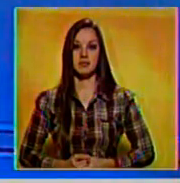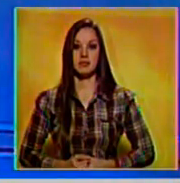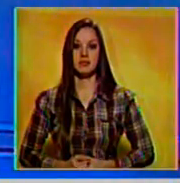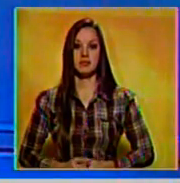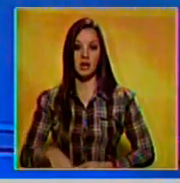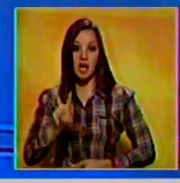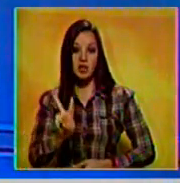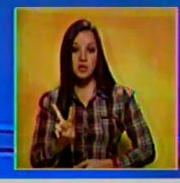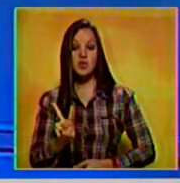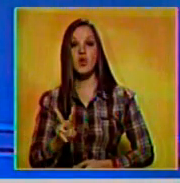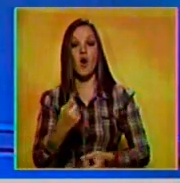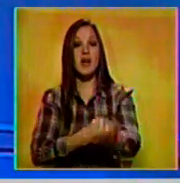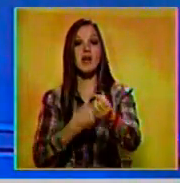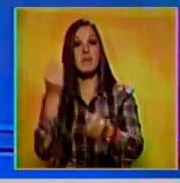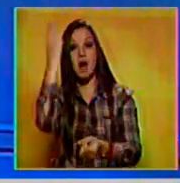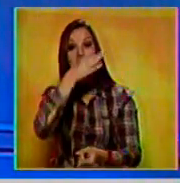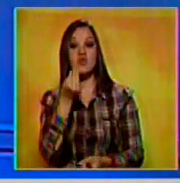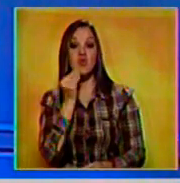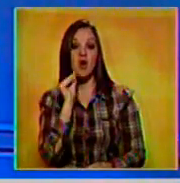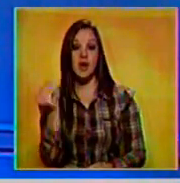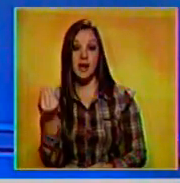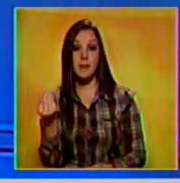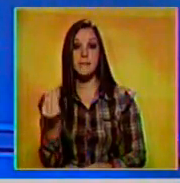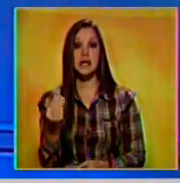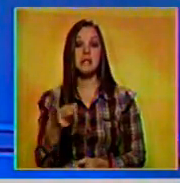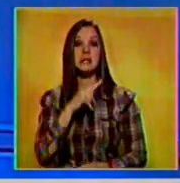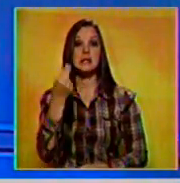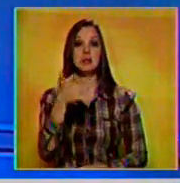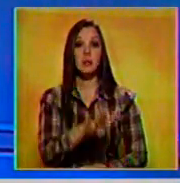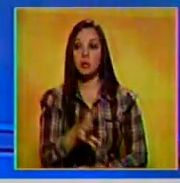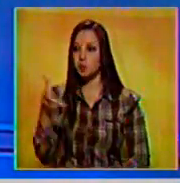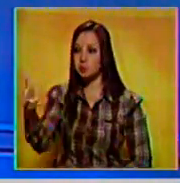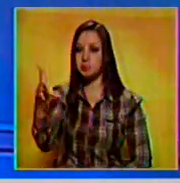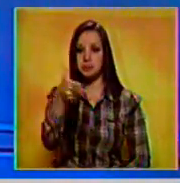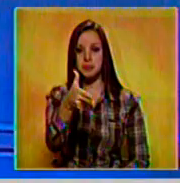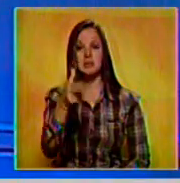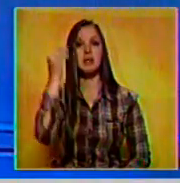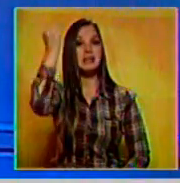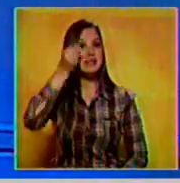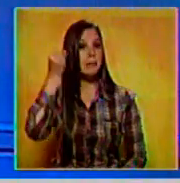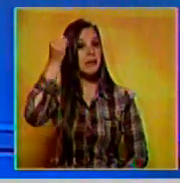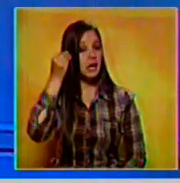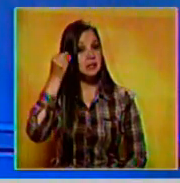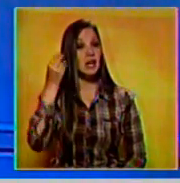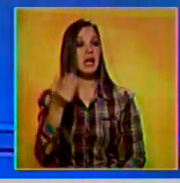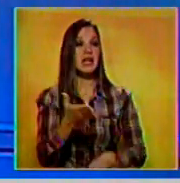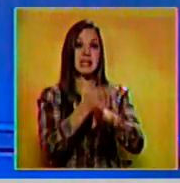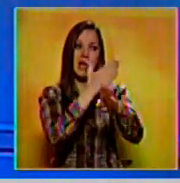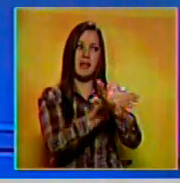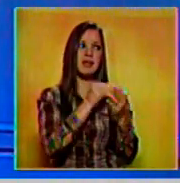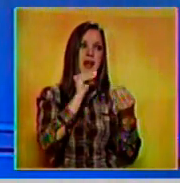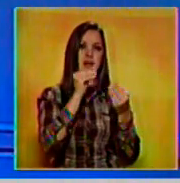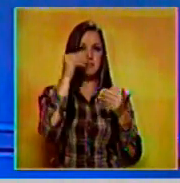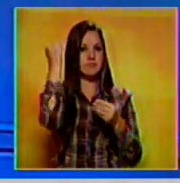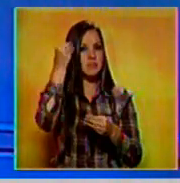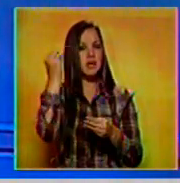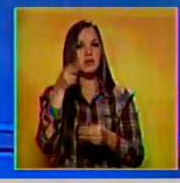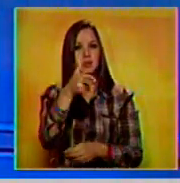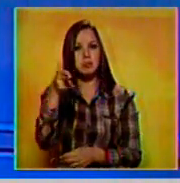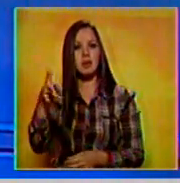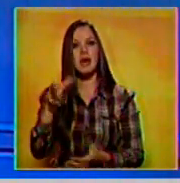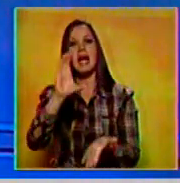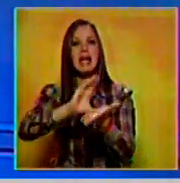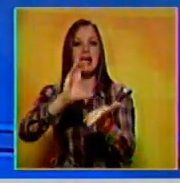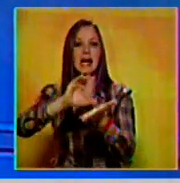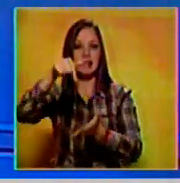Dos hermanos gemelos fueron asesinados de múltiples disparos en lo que se presume sea un caso de sicariato. El doble crimen ocurrió en Catia, aquí en Caracas.